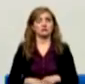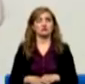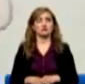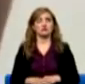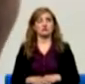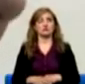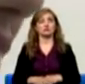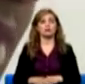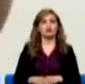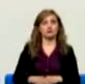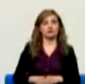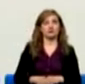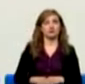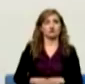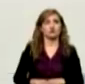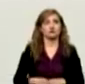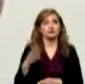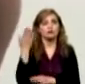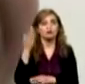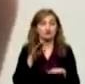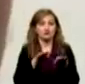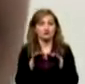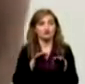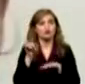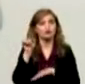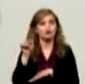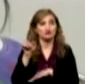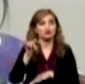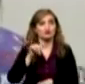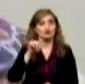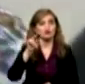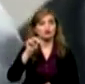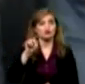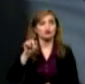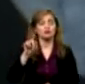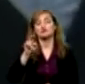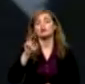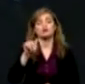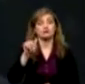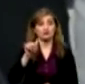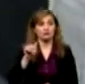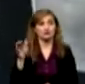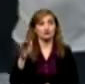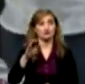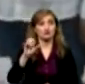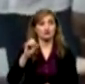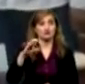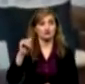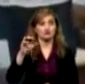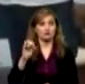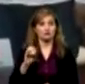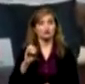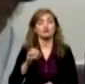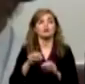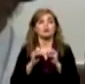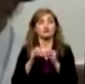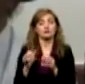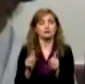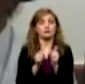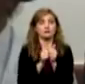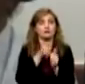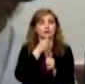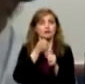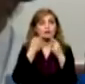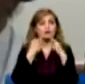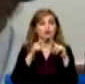inconsistencia. Por ende, la virtual alcaldesa de Ibarra sería Andrés Caco, del movimiento Únete, quien en rueda de prensa se pronunció. Con toda